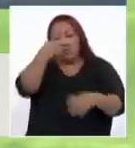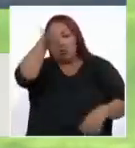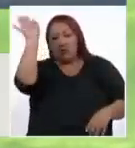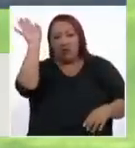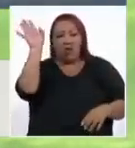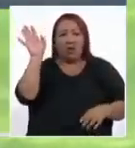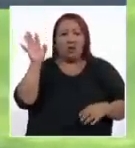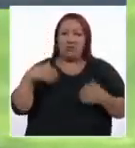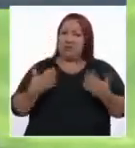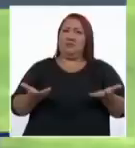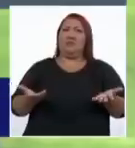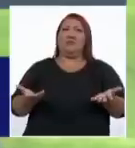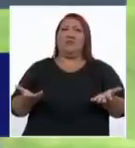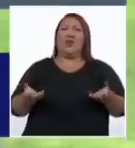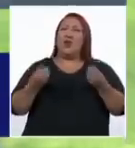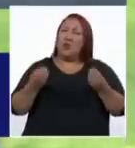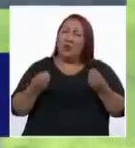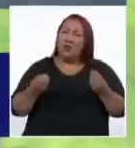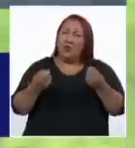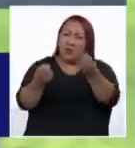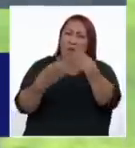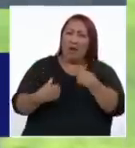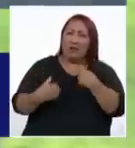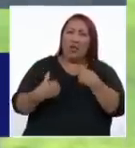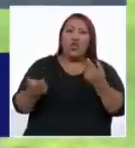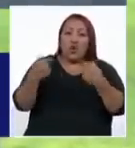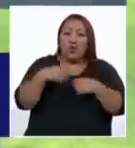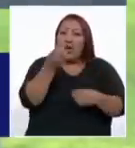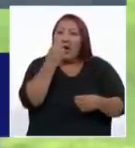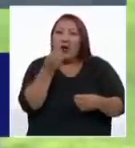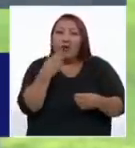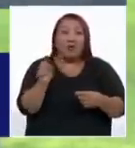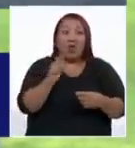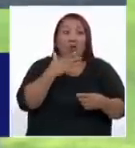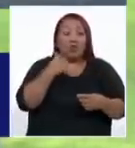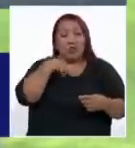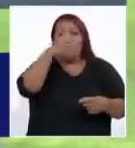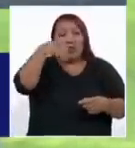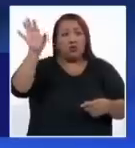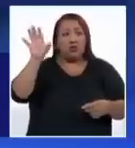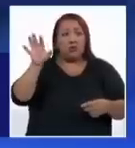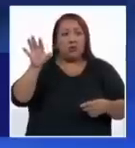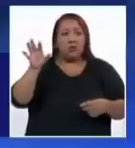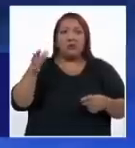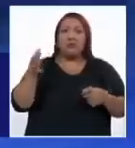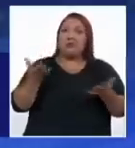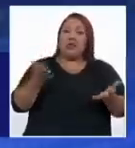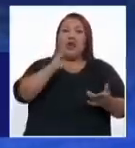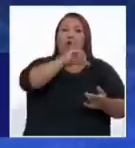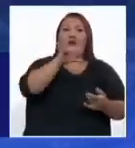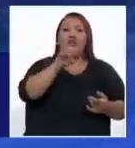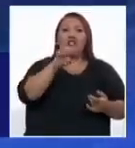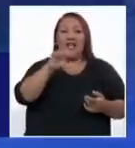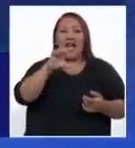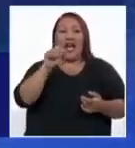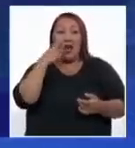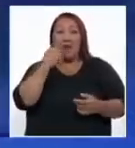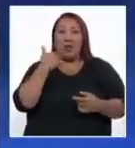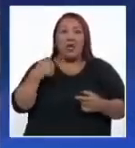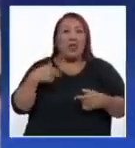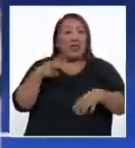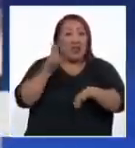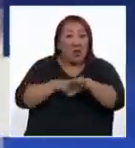ir. Entonces yo le digo, ¿cómo? Yo he venido a consumir, si no te gusta te puedes retirar. Pero José Carrión cuenta que el suceso no